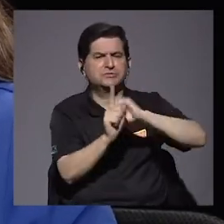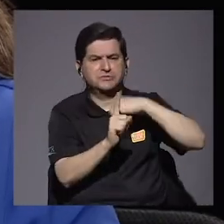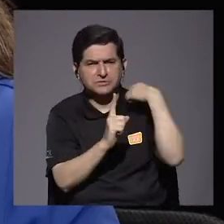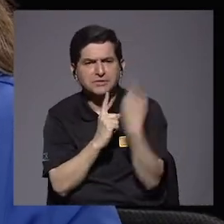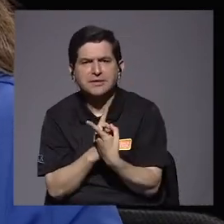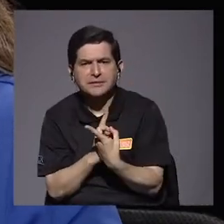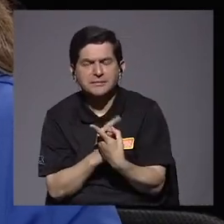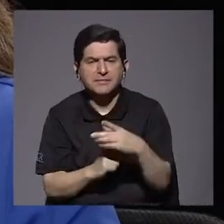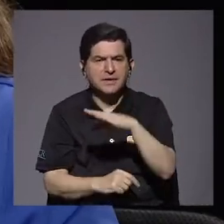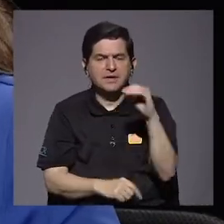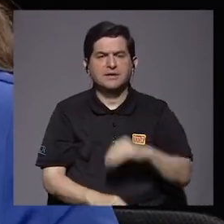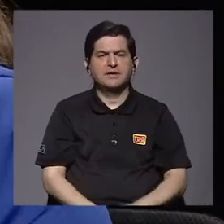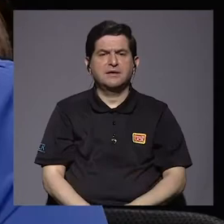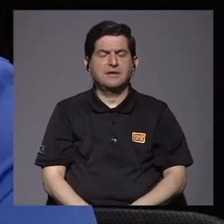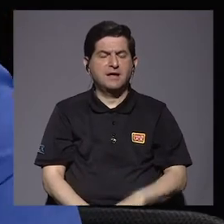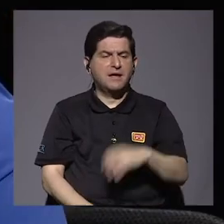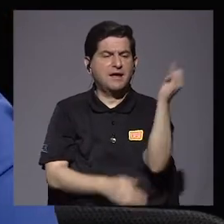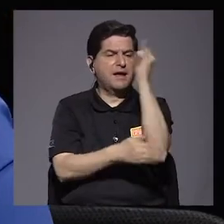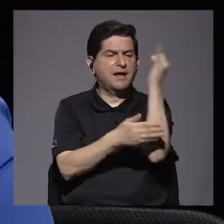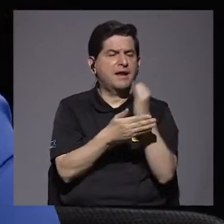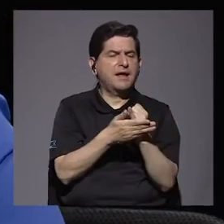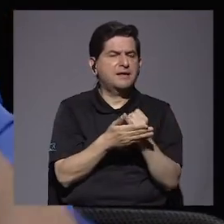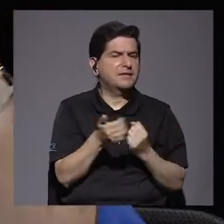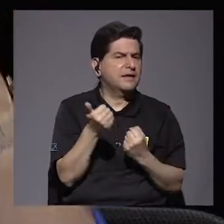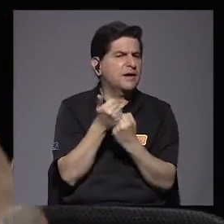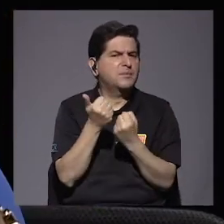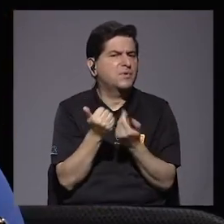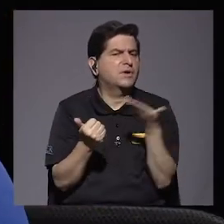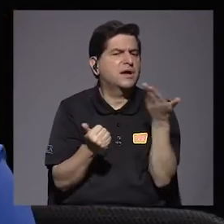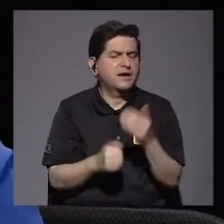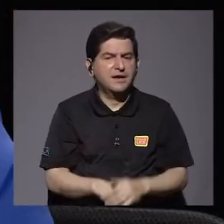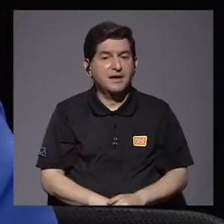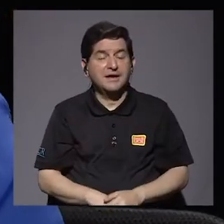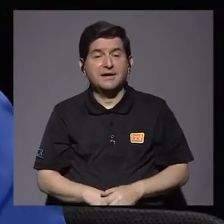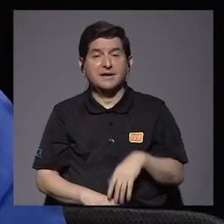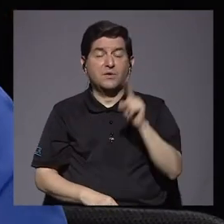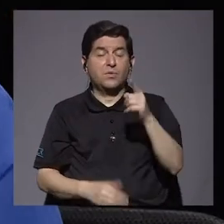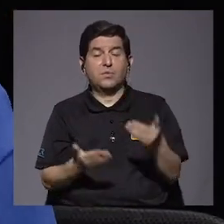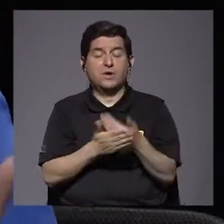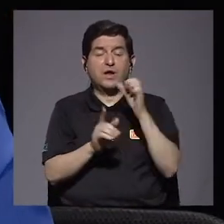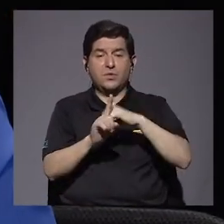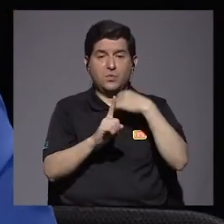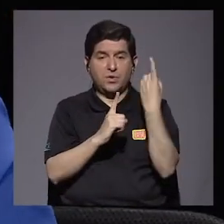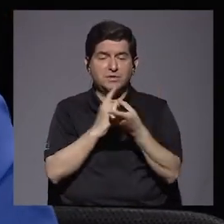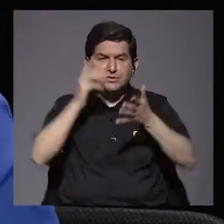sociedad y para apoyar, pero no solo para apoyar, para crear una nueva sociedad